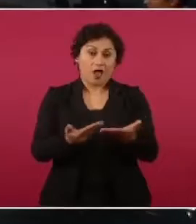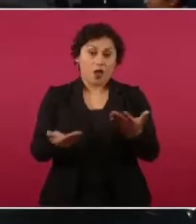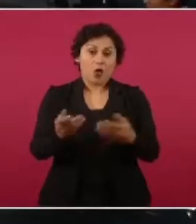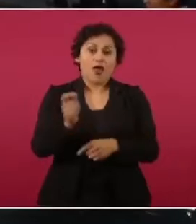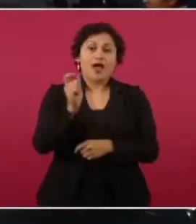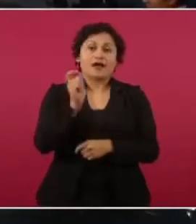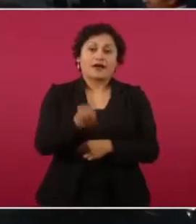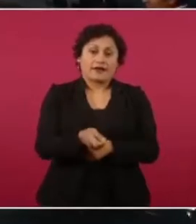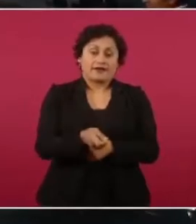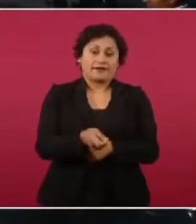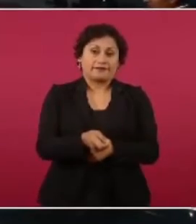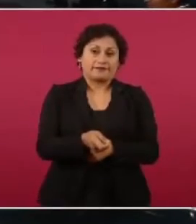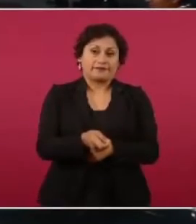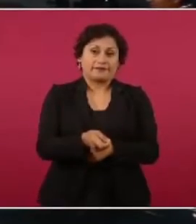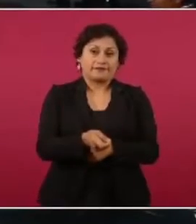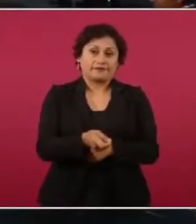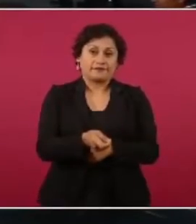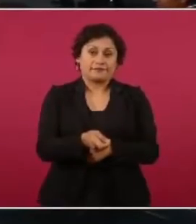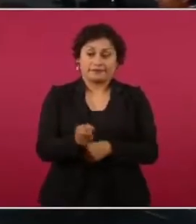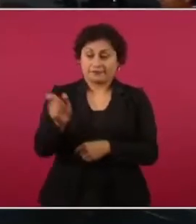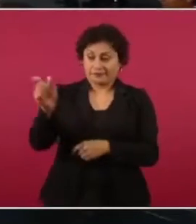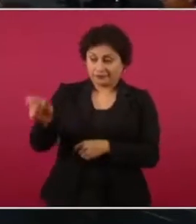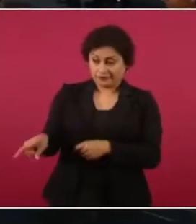es único.